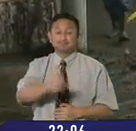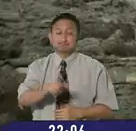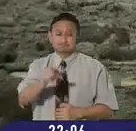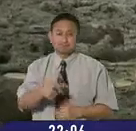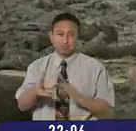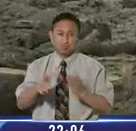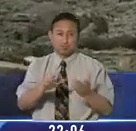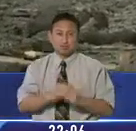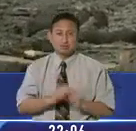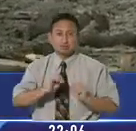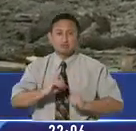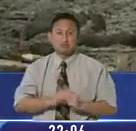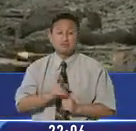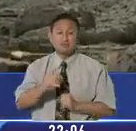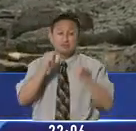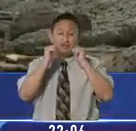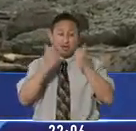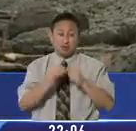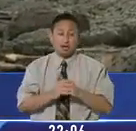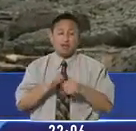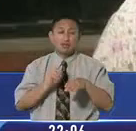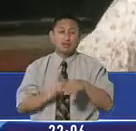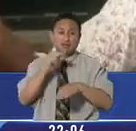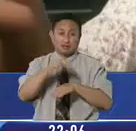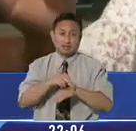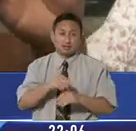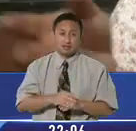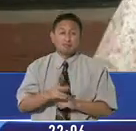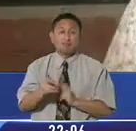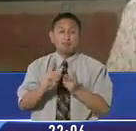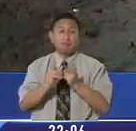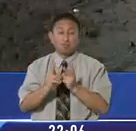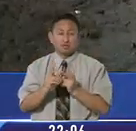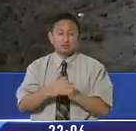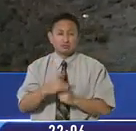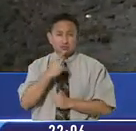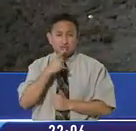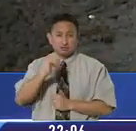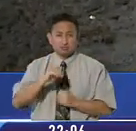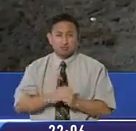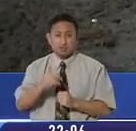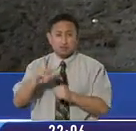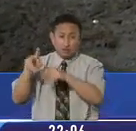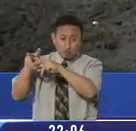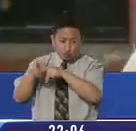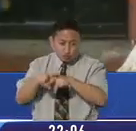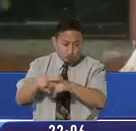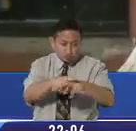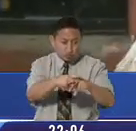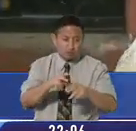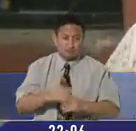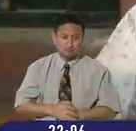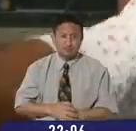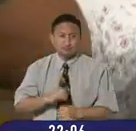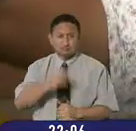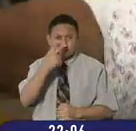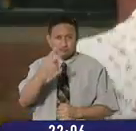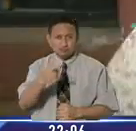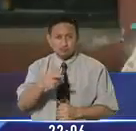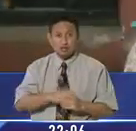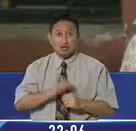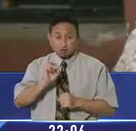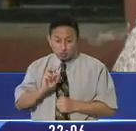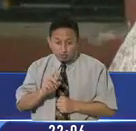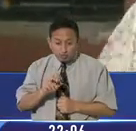mortales había una abuela y su nieta. Vecinos relatan que vieron cómo se las llevó la corriente. Claro, no ve que ellos